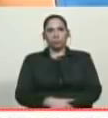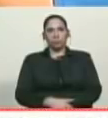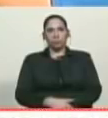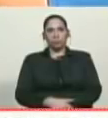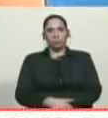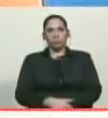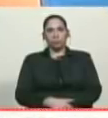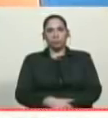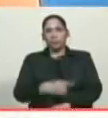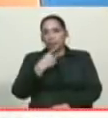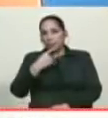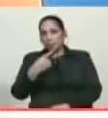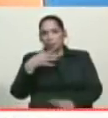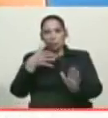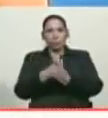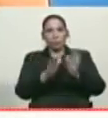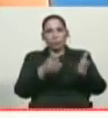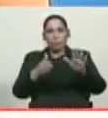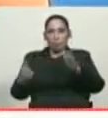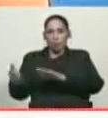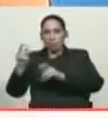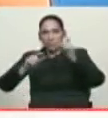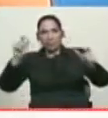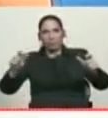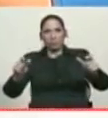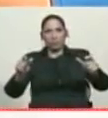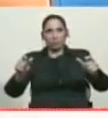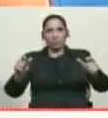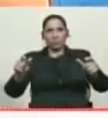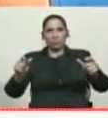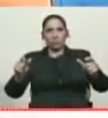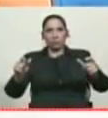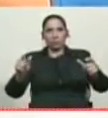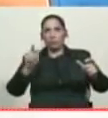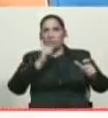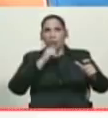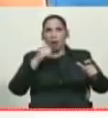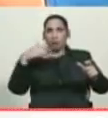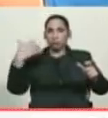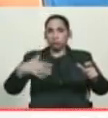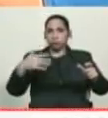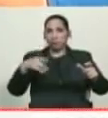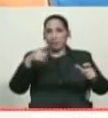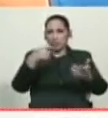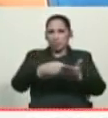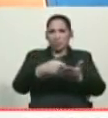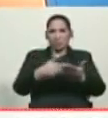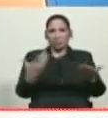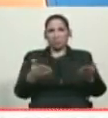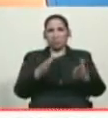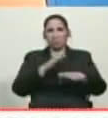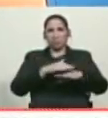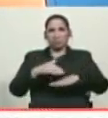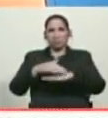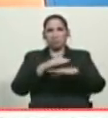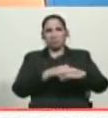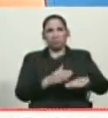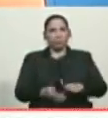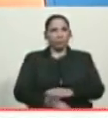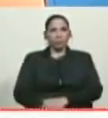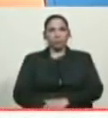humanos no son un alto costo, sino que es una inversión, bueno, esas cosas se le van a